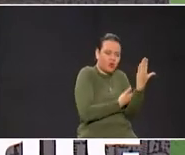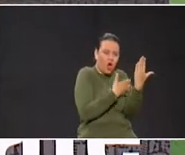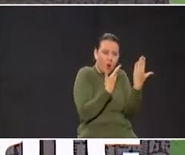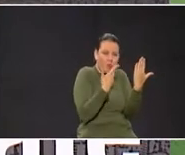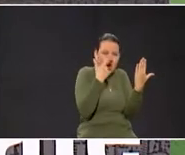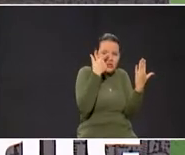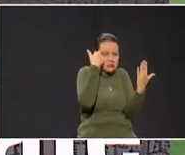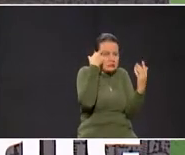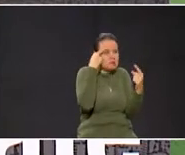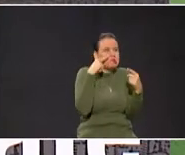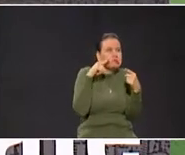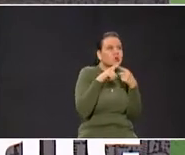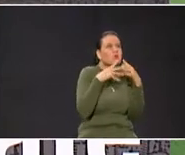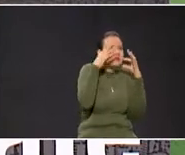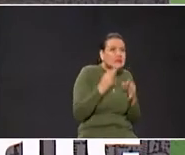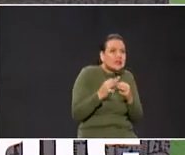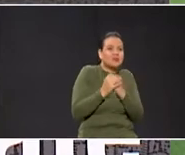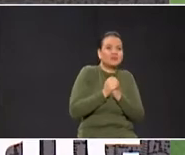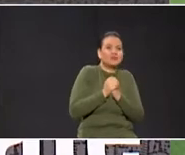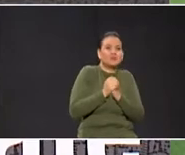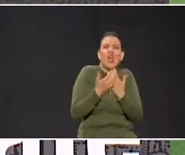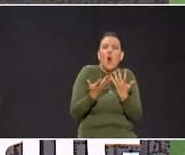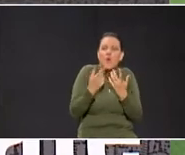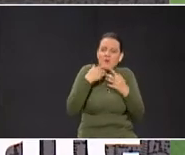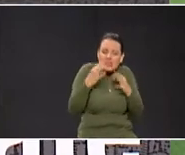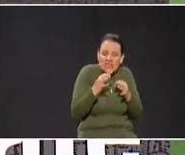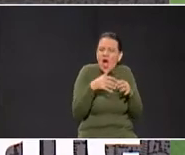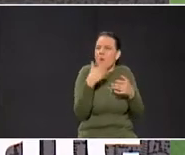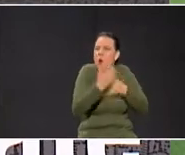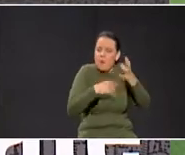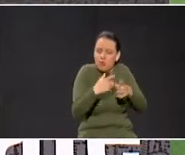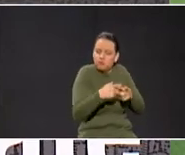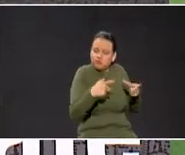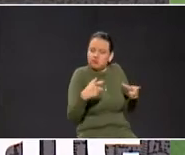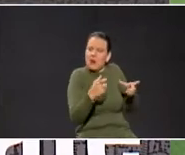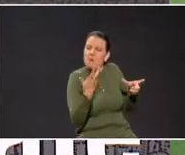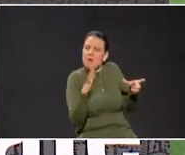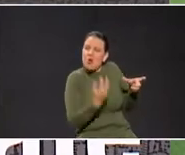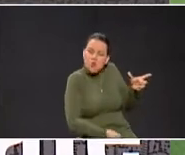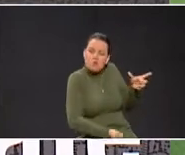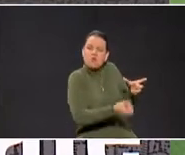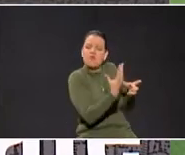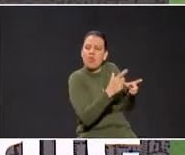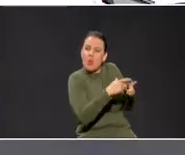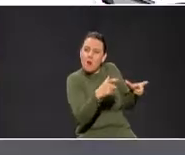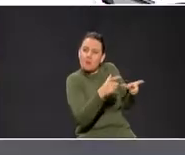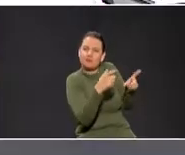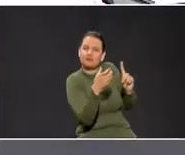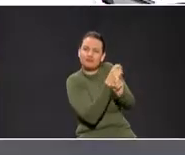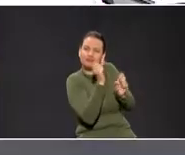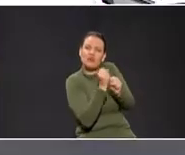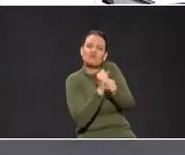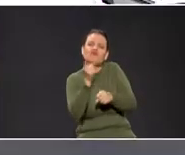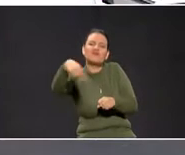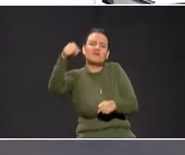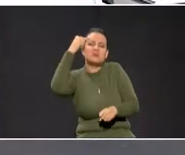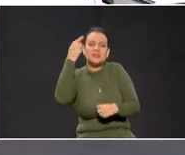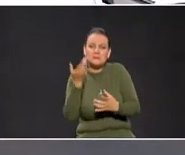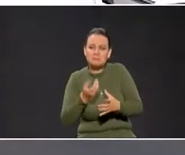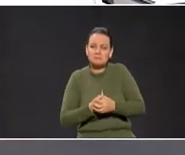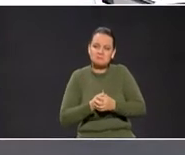atracción de inversión en la ciudad y generar empleo cuántos empleos que tienen ustedes pensar se va